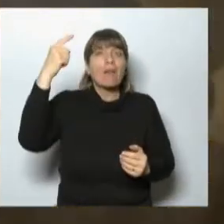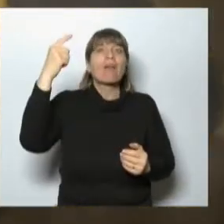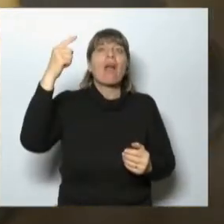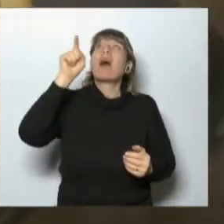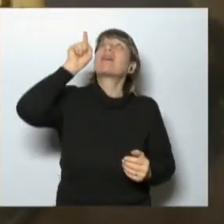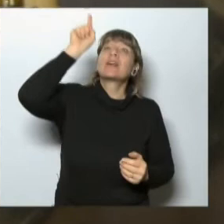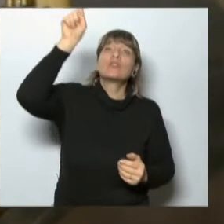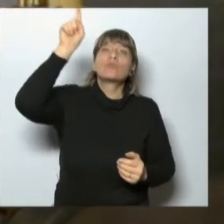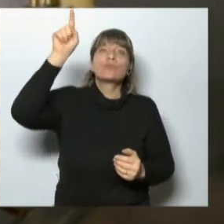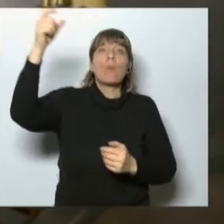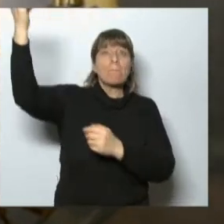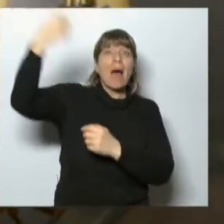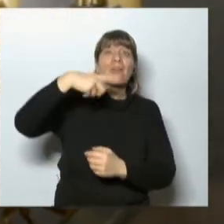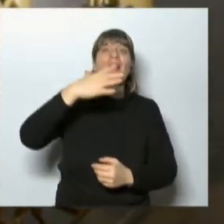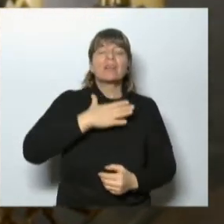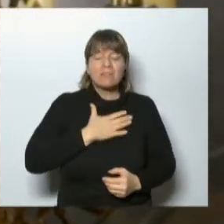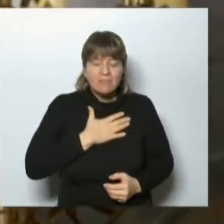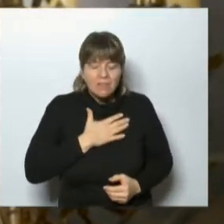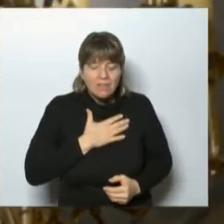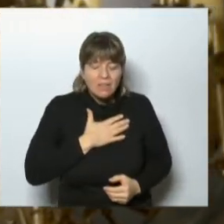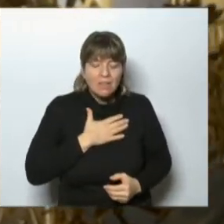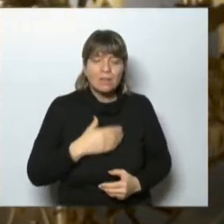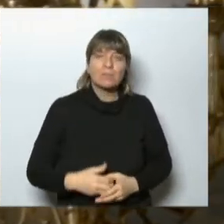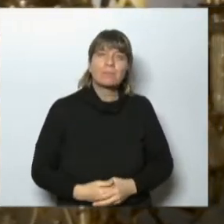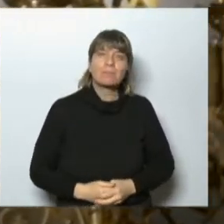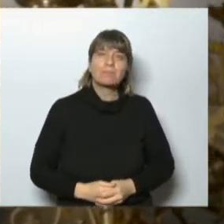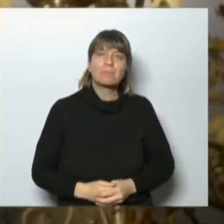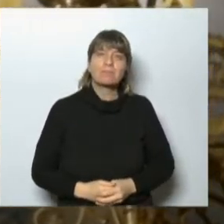tú me enviaste.